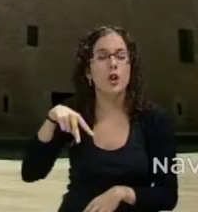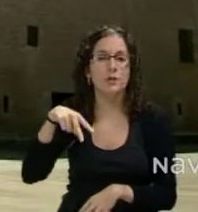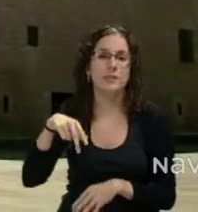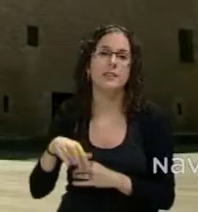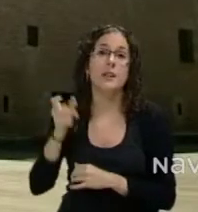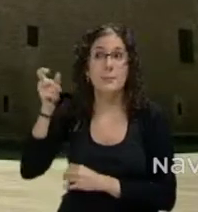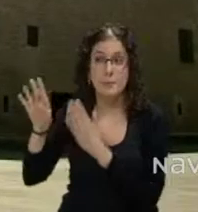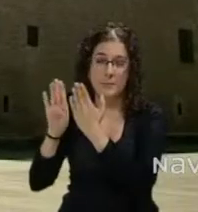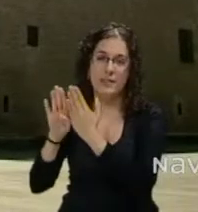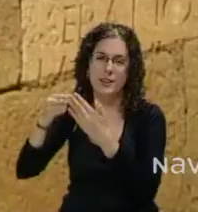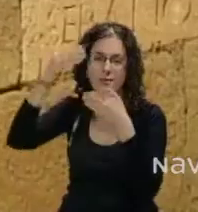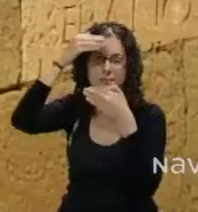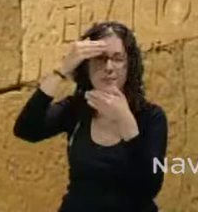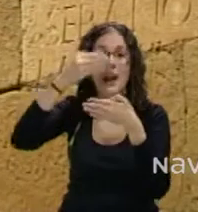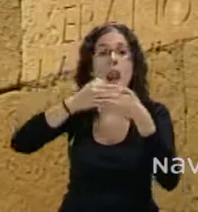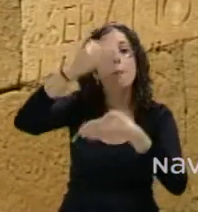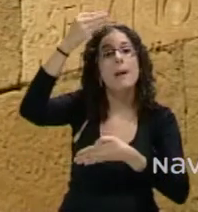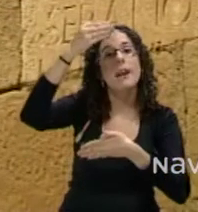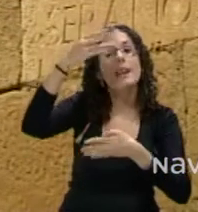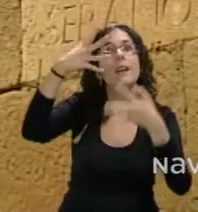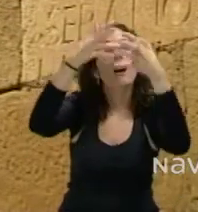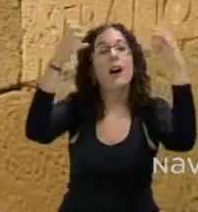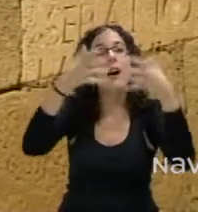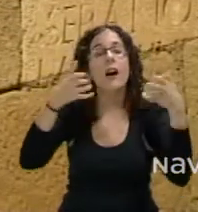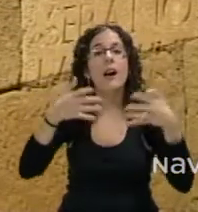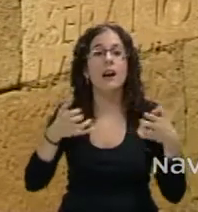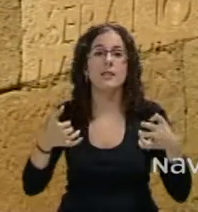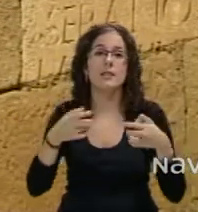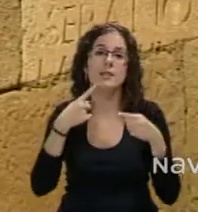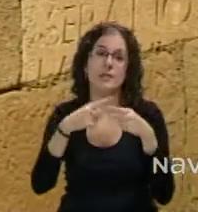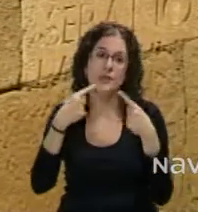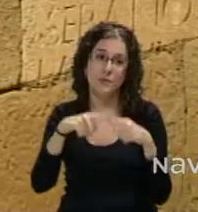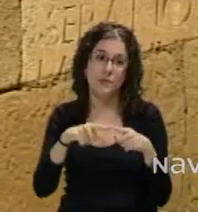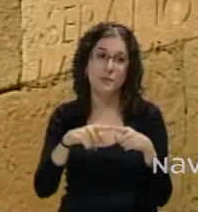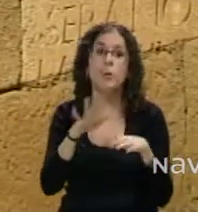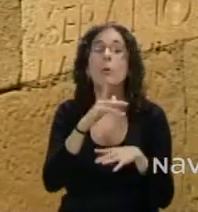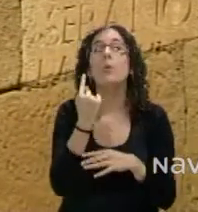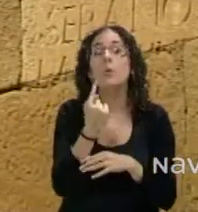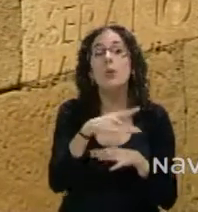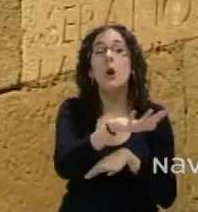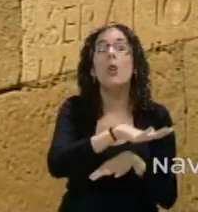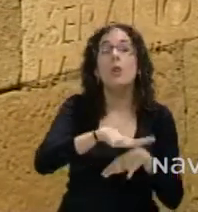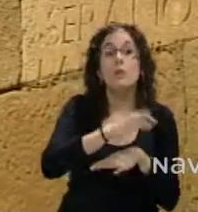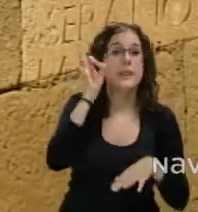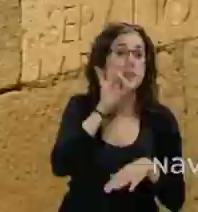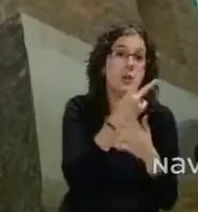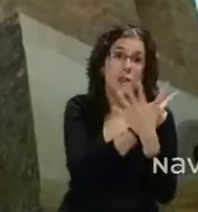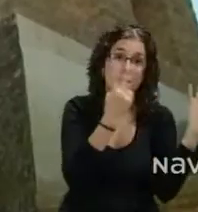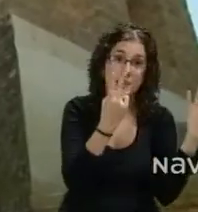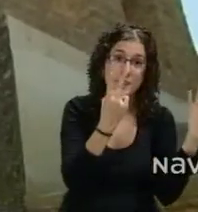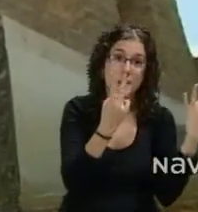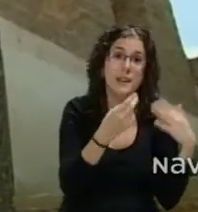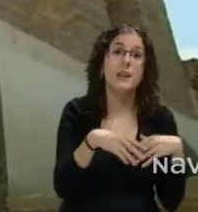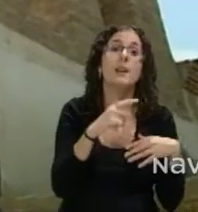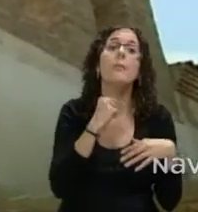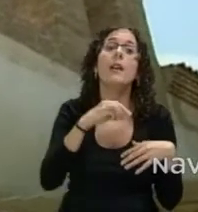ubican 2 inscripciones en latín. Su localización en el siglo XVII por parte del padre Moret, historiador del Reino de Navarra, fue clave